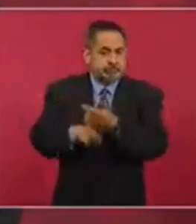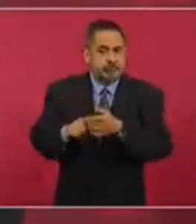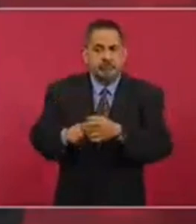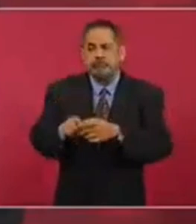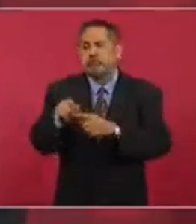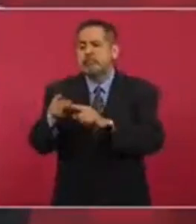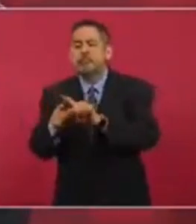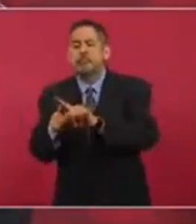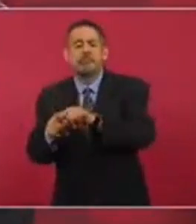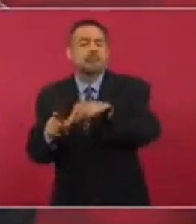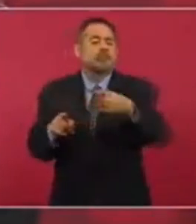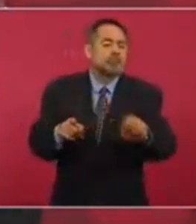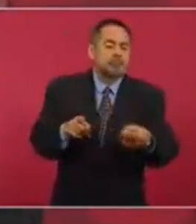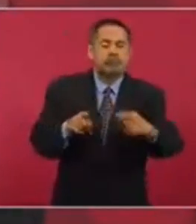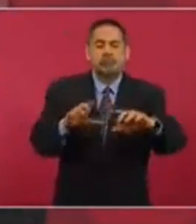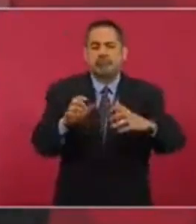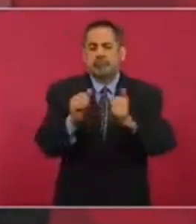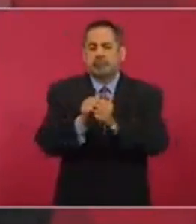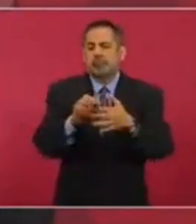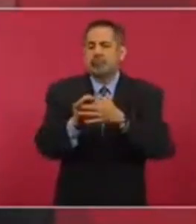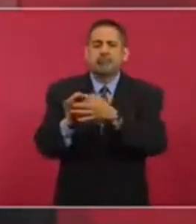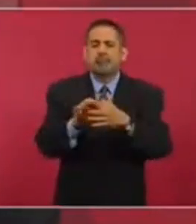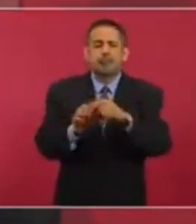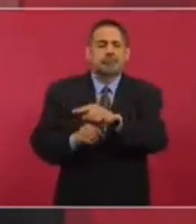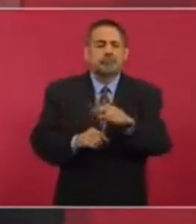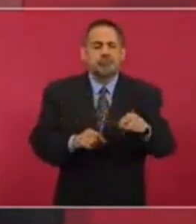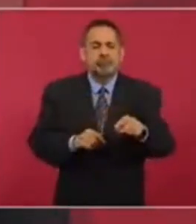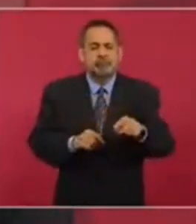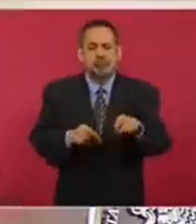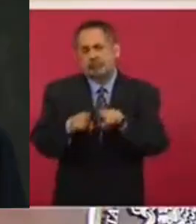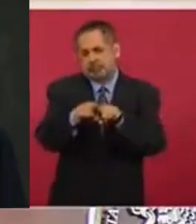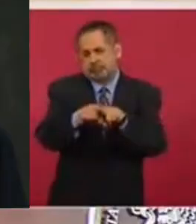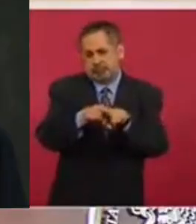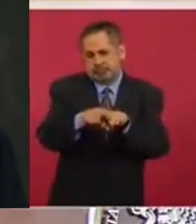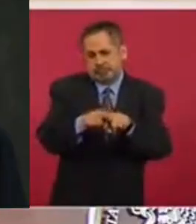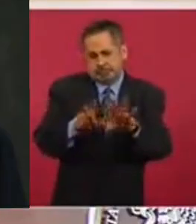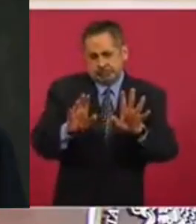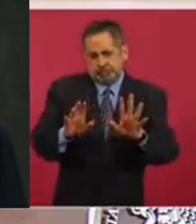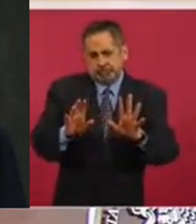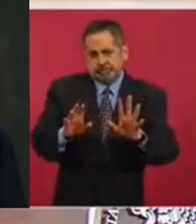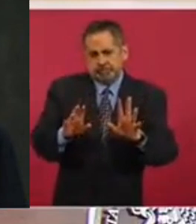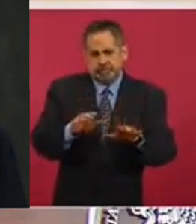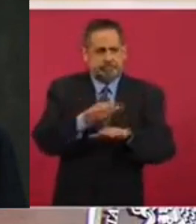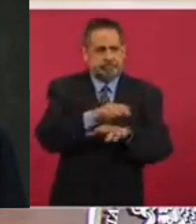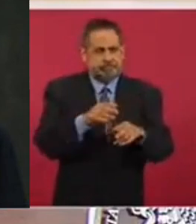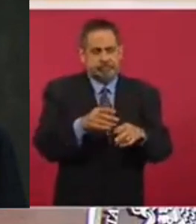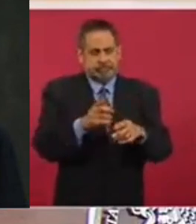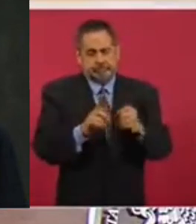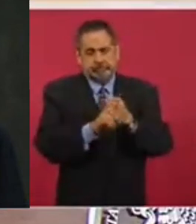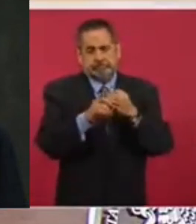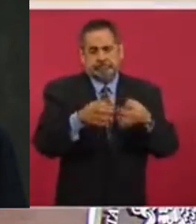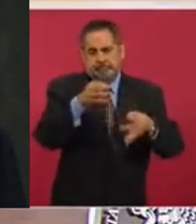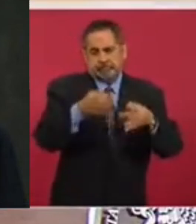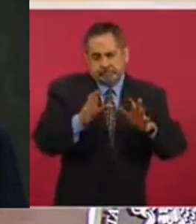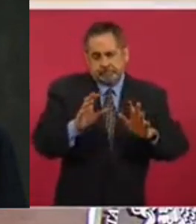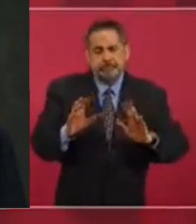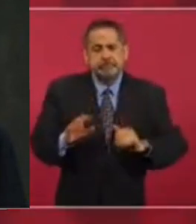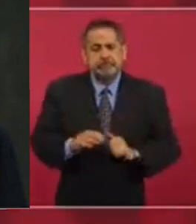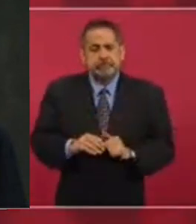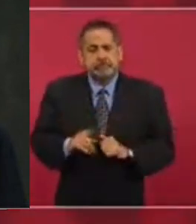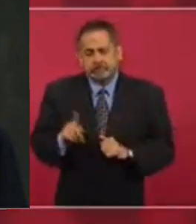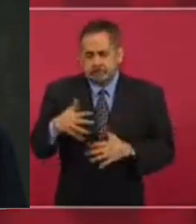Cabe señalar que esto sucede luego que el pasado jueves se filtraron unos audios donde presuntamente se escucha